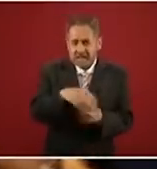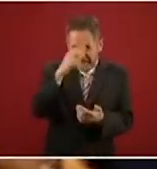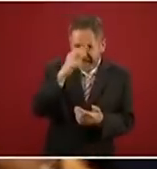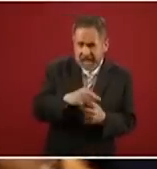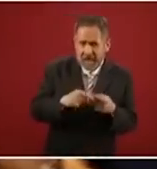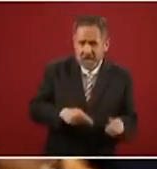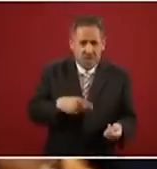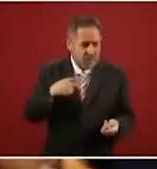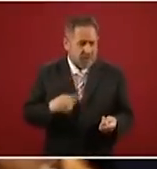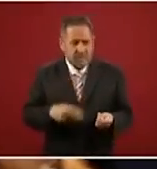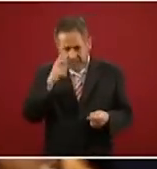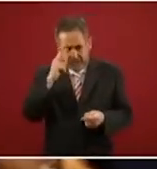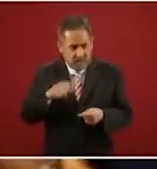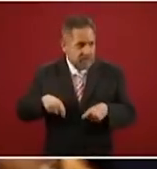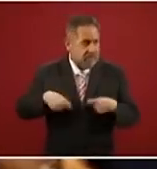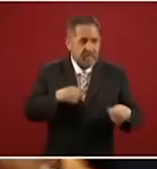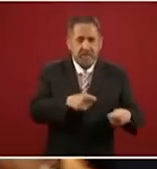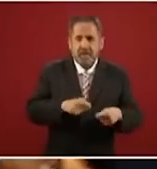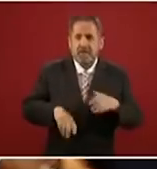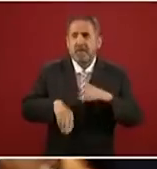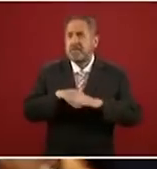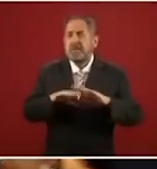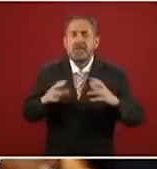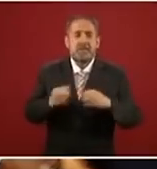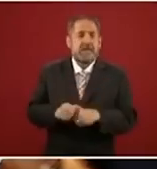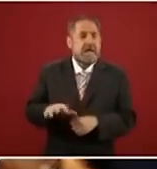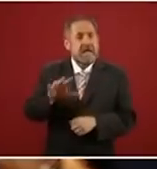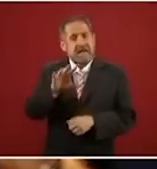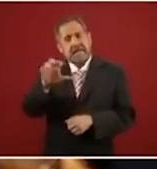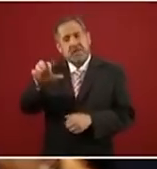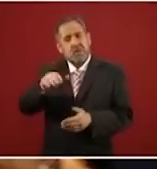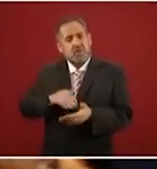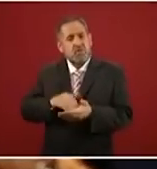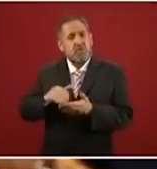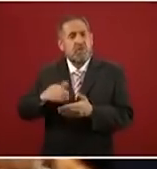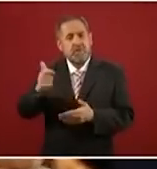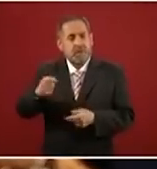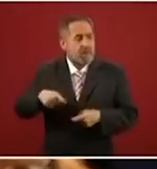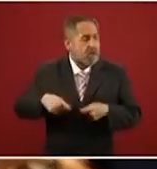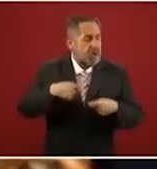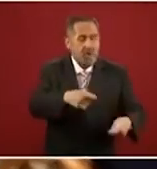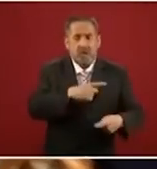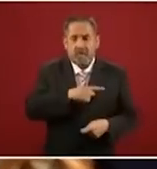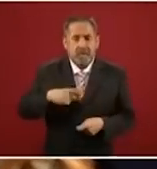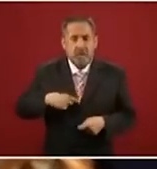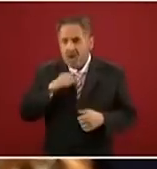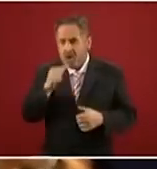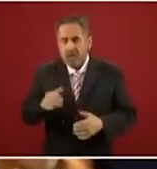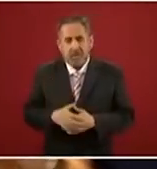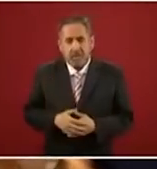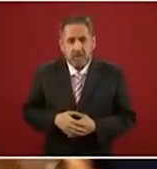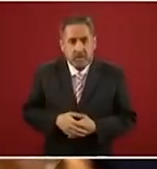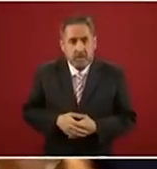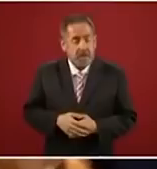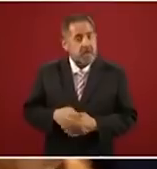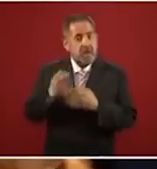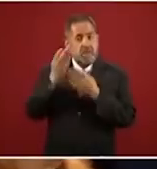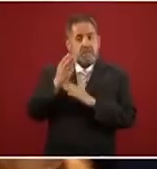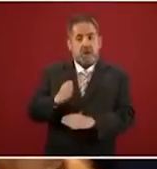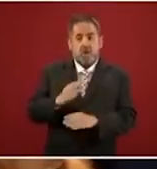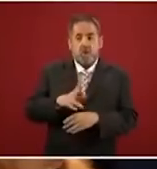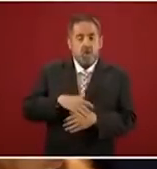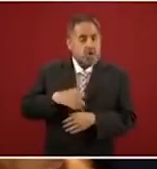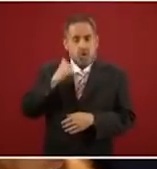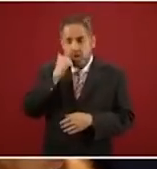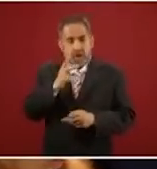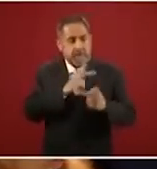nacionales la deuda alcanza los 500 millones de pesos presidente los bancos no quieren prestarle dinero